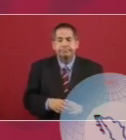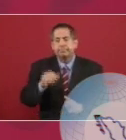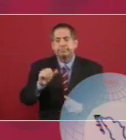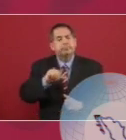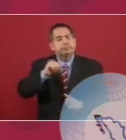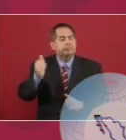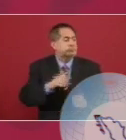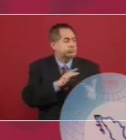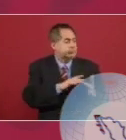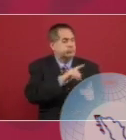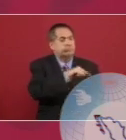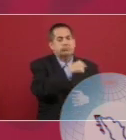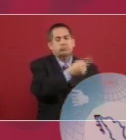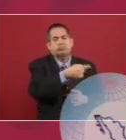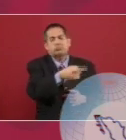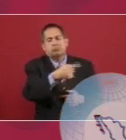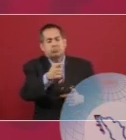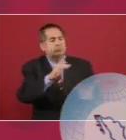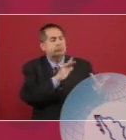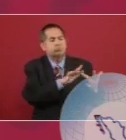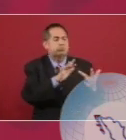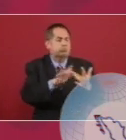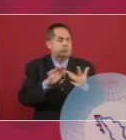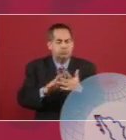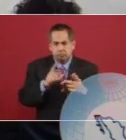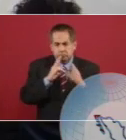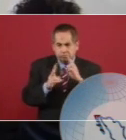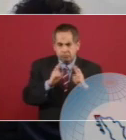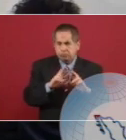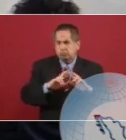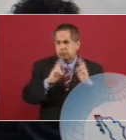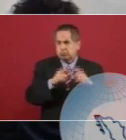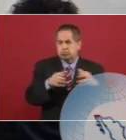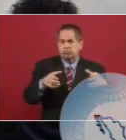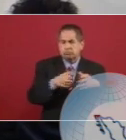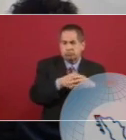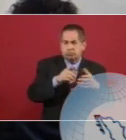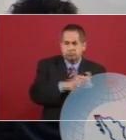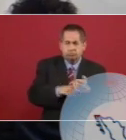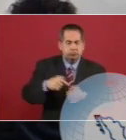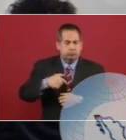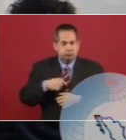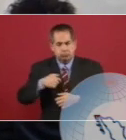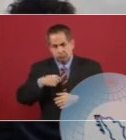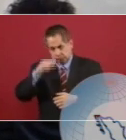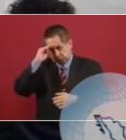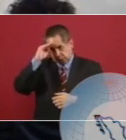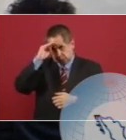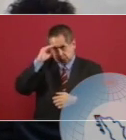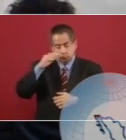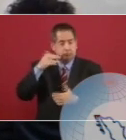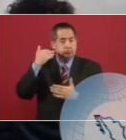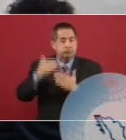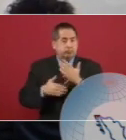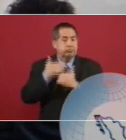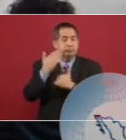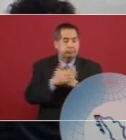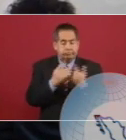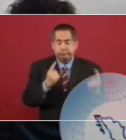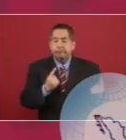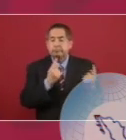otros servidores públicos que se están reuniendo. Y yo tengo pendiente con él un